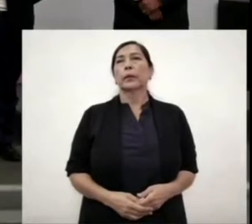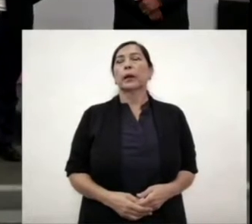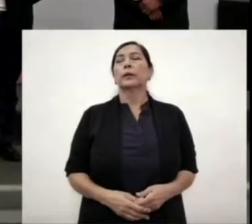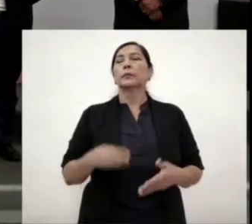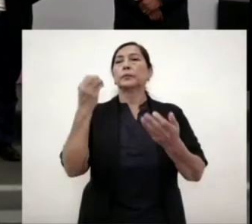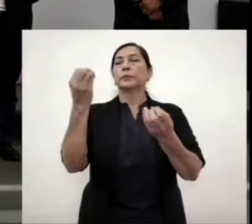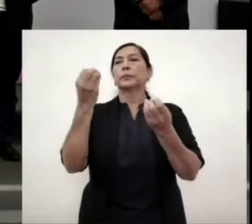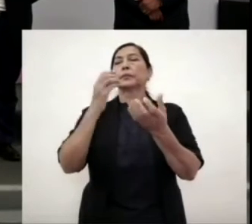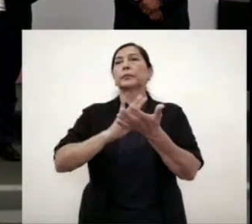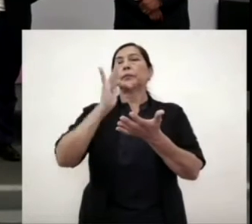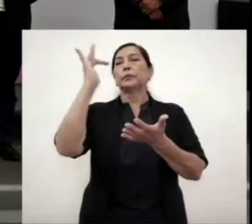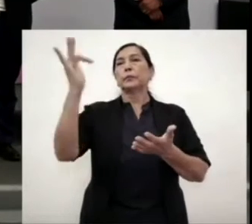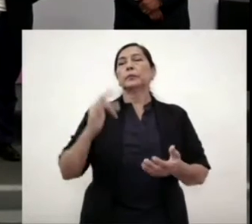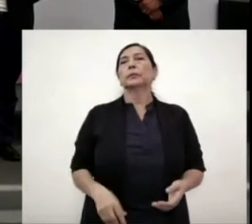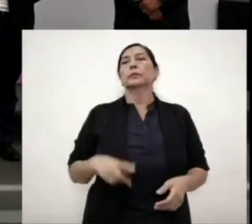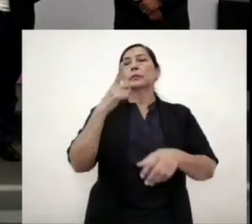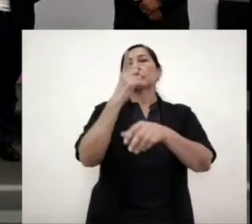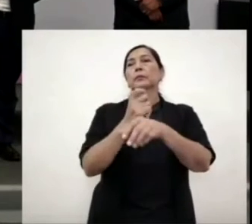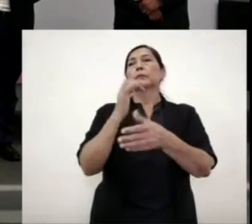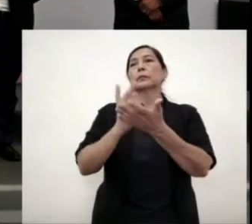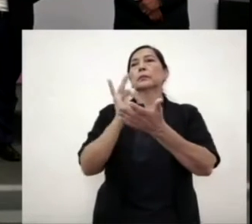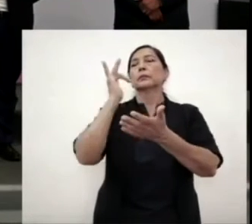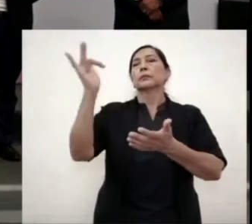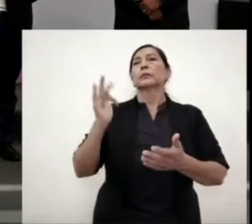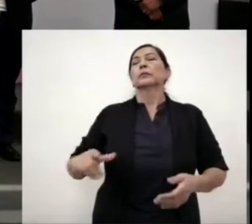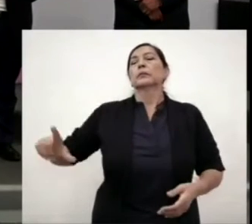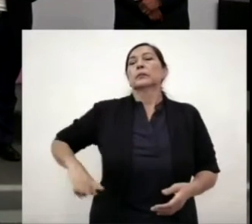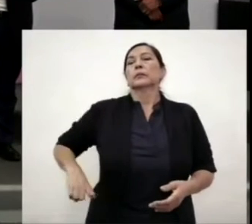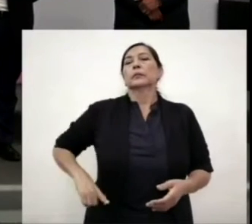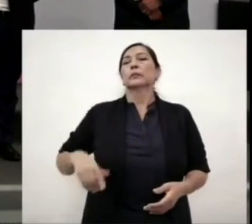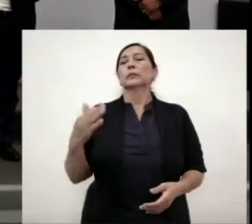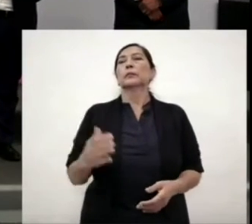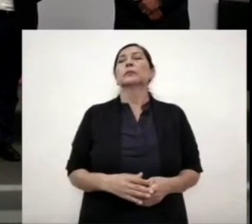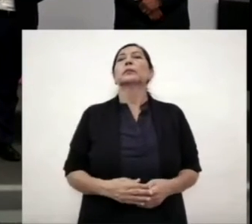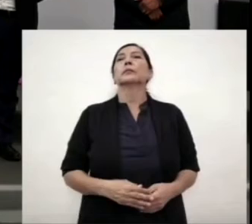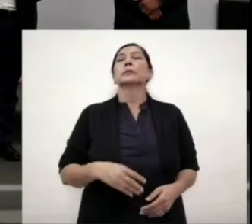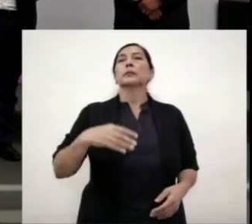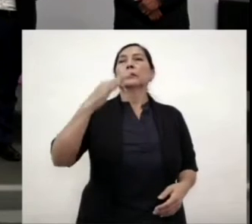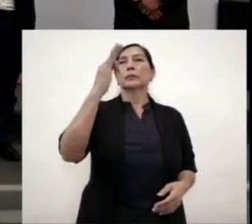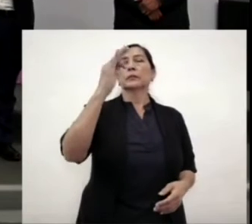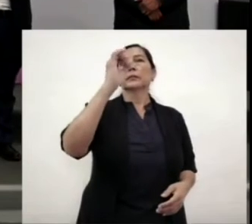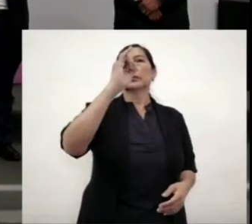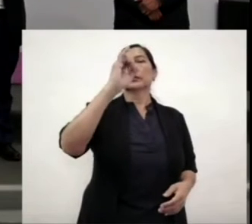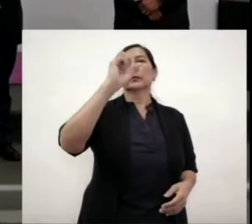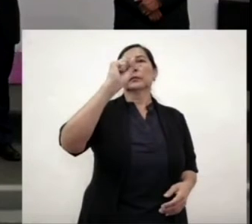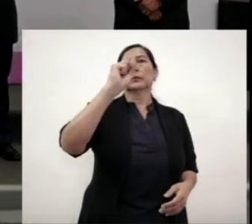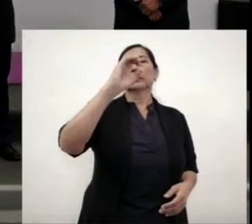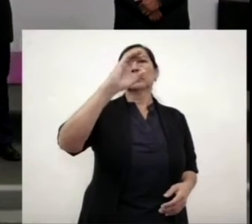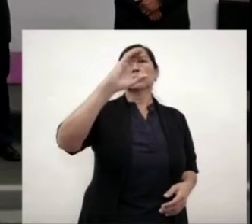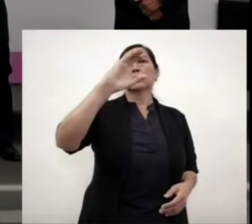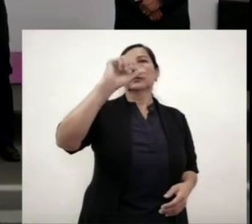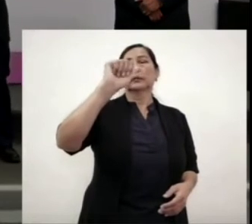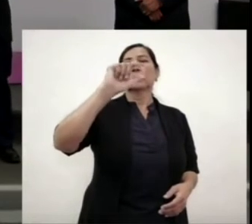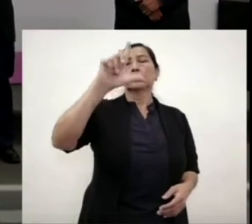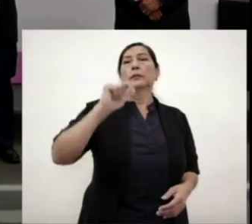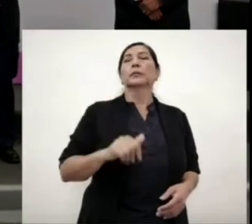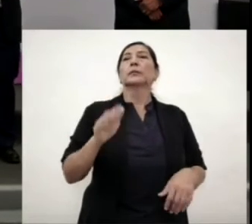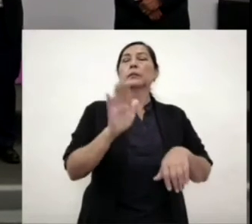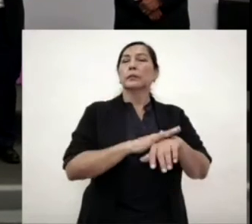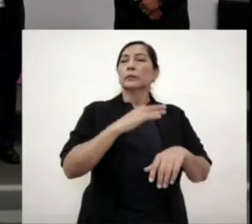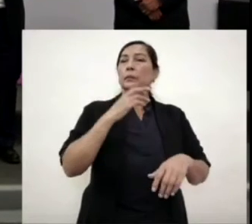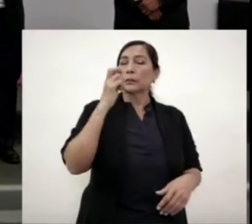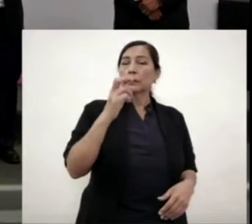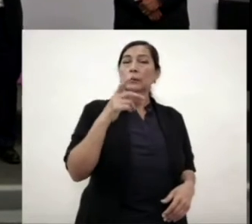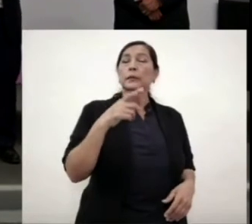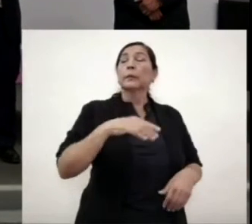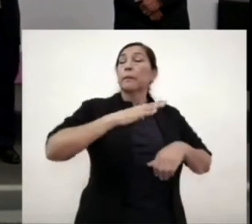Sí, muchas gracias. Primero, agradecer nuevamente al señor gobernador y al fiscal regional por la gran intención que tuvieron desde hace ya